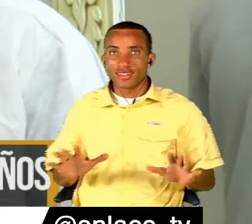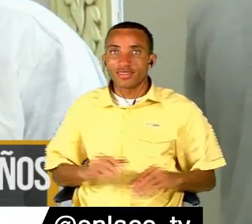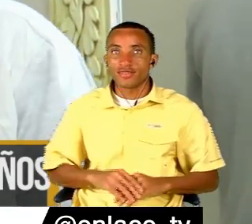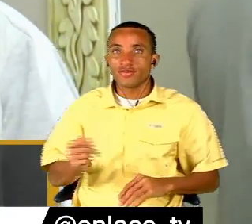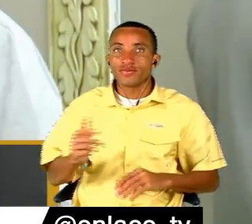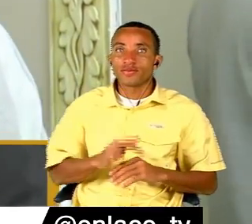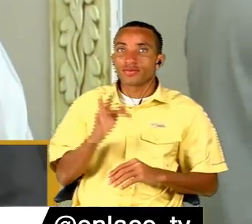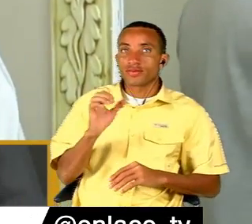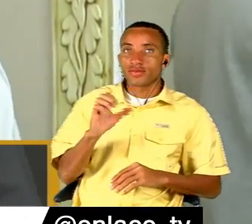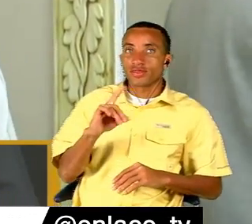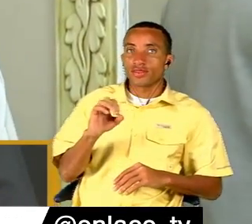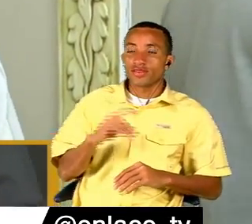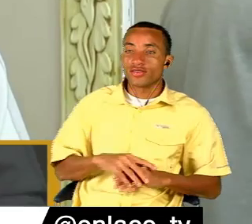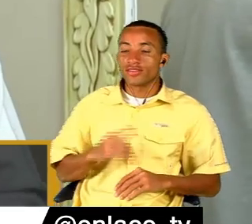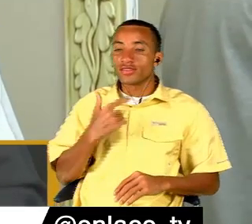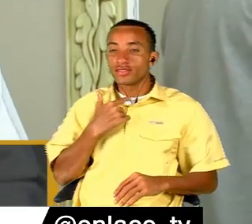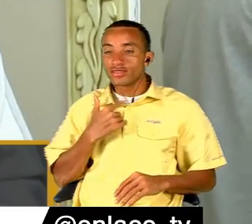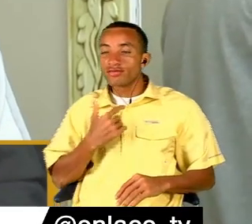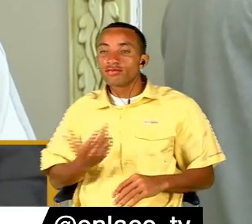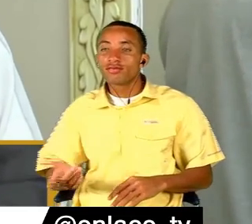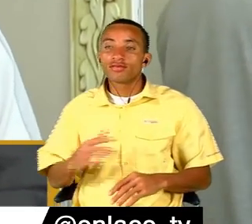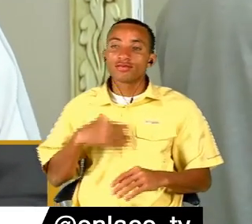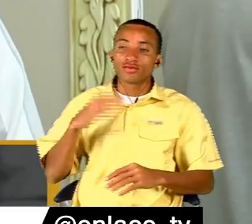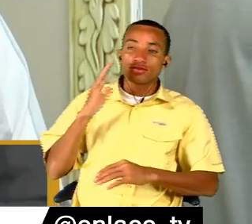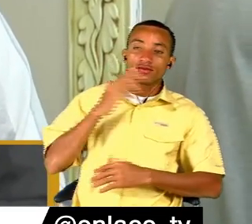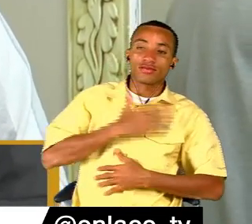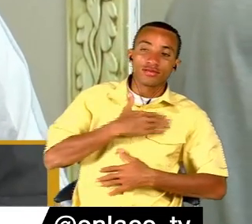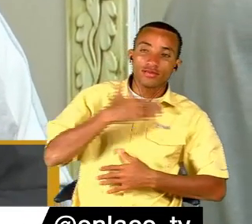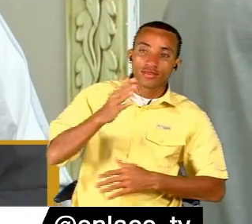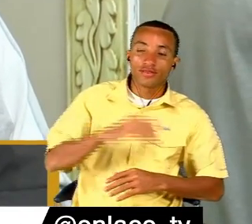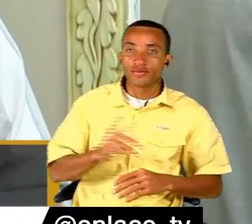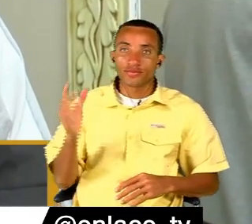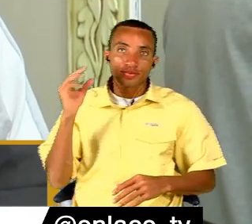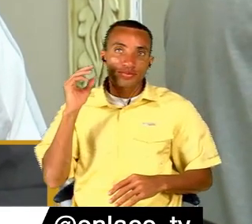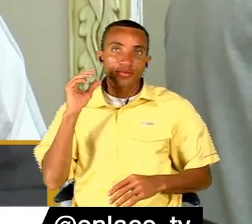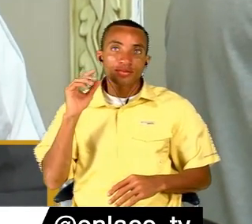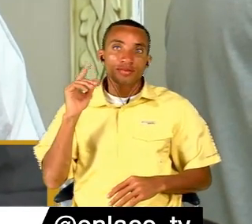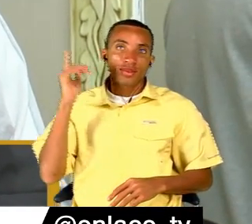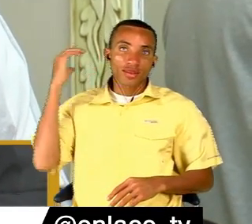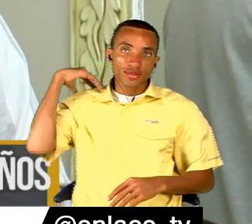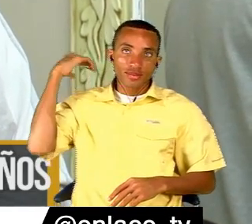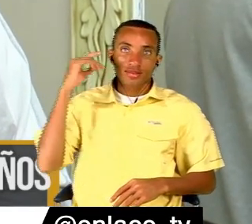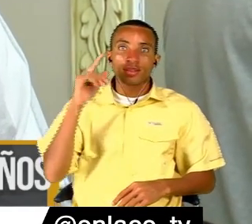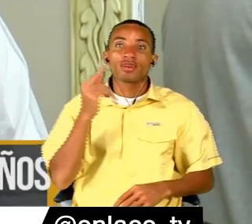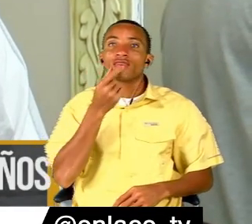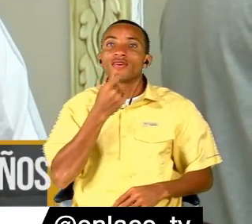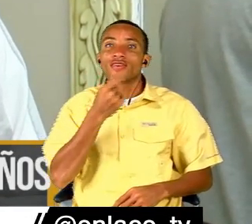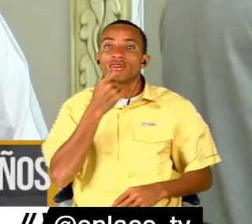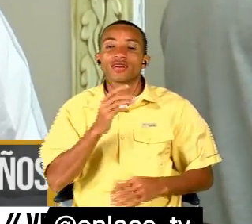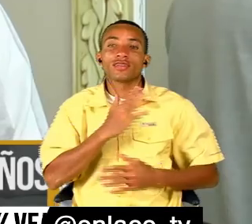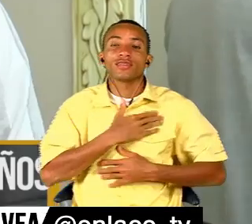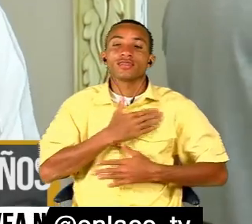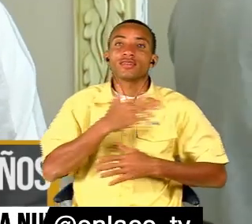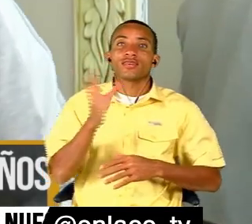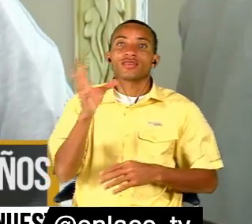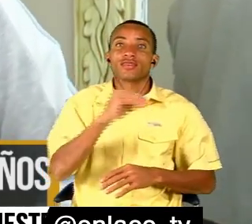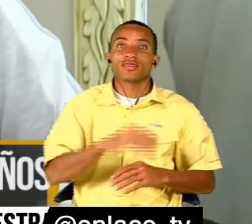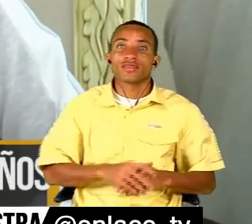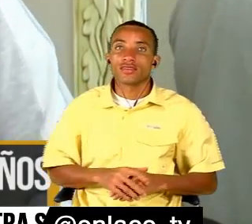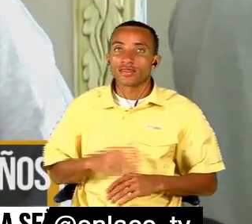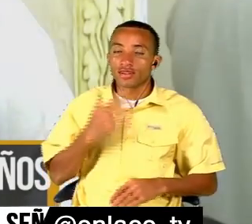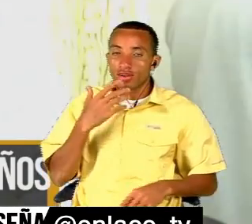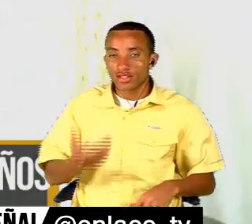Teófilo Gutiérrez, hola amigos, soy Teo Gutiérrez, un saludo a todos. Va a ver a Falcao, hola, soy Falcao, un saludo muy especial a todos. Ah, a